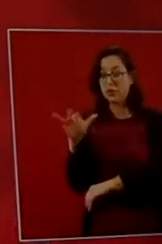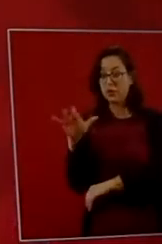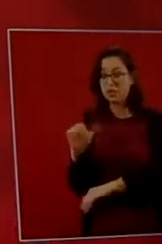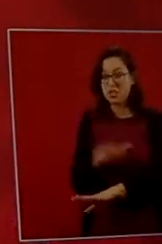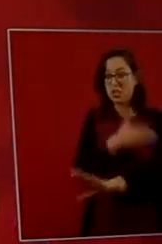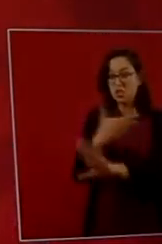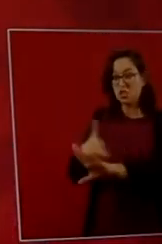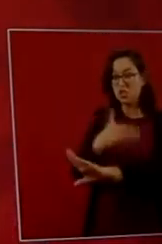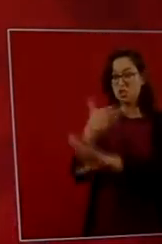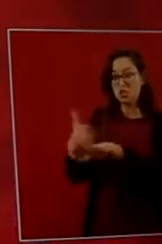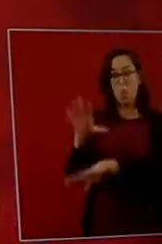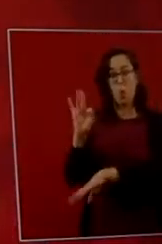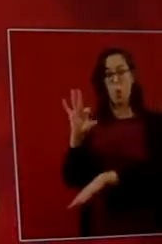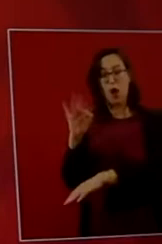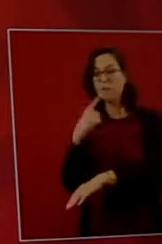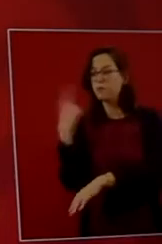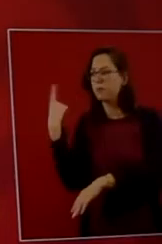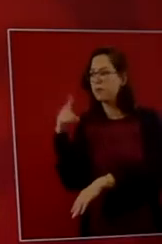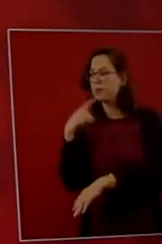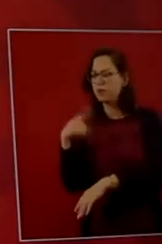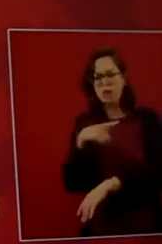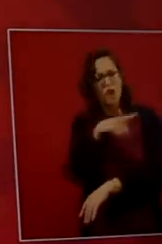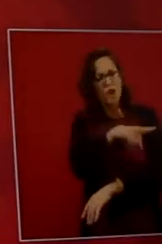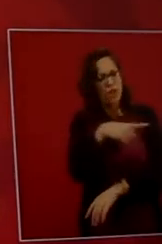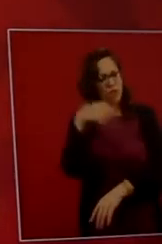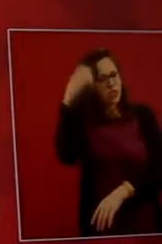en que nosotros llevamos a cabo